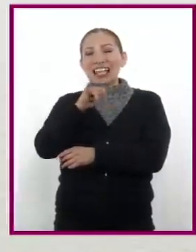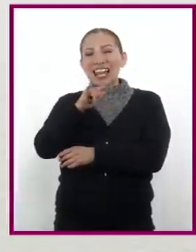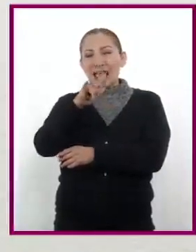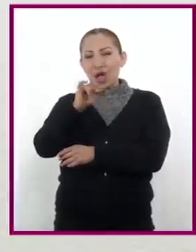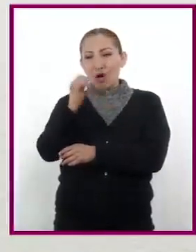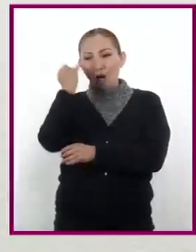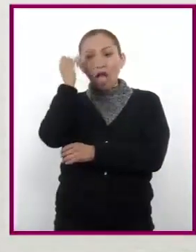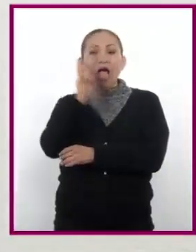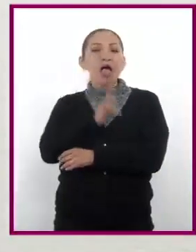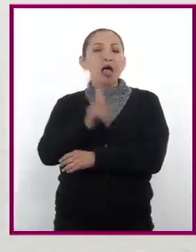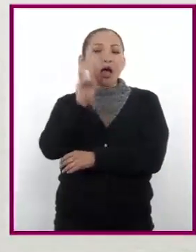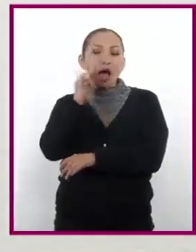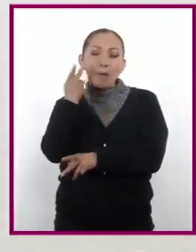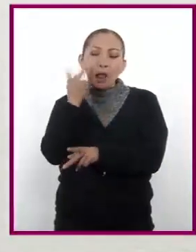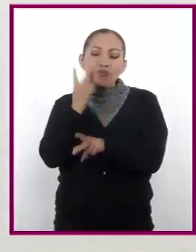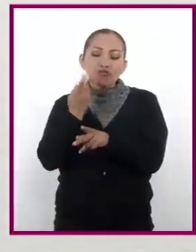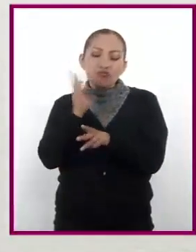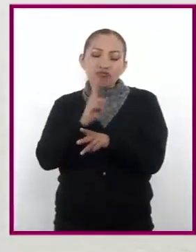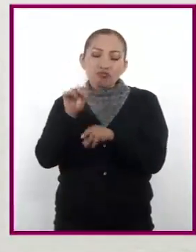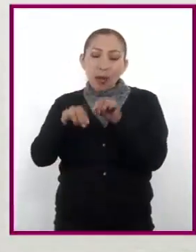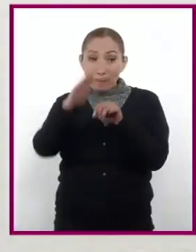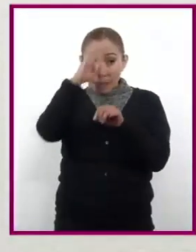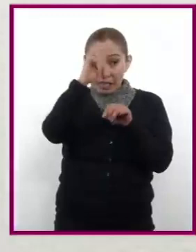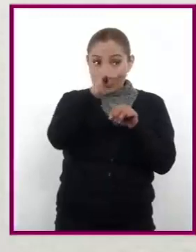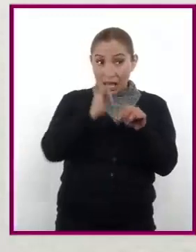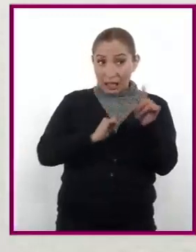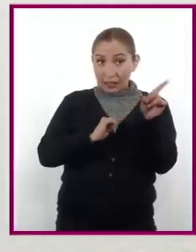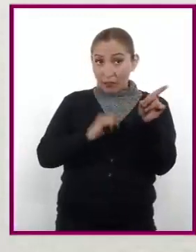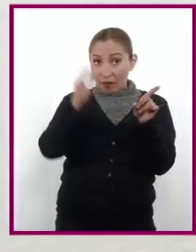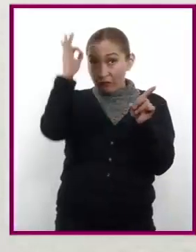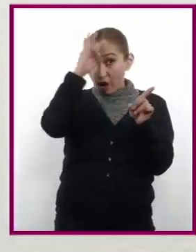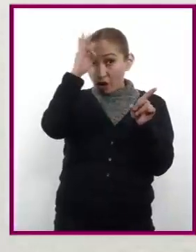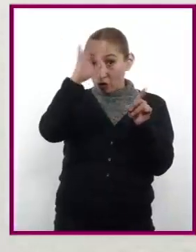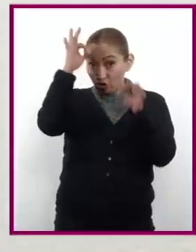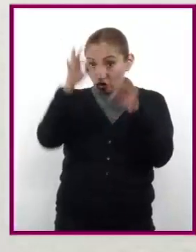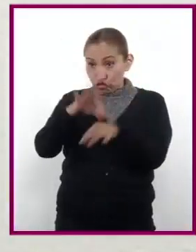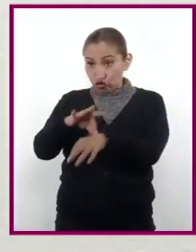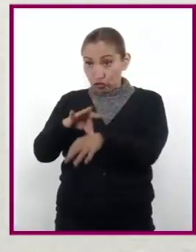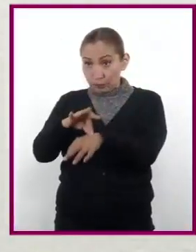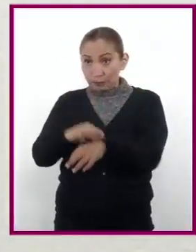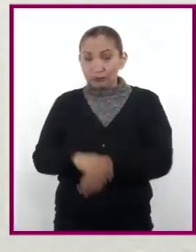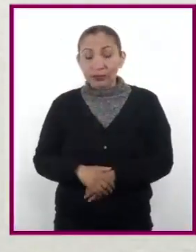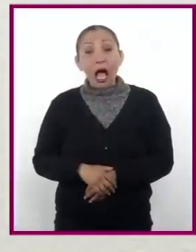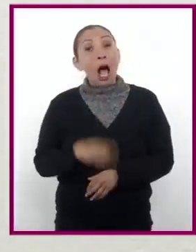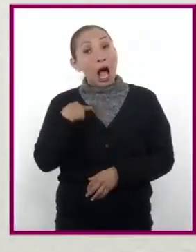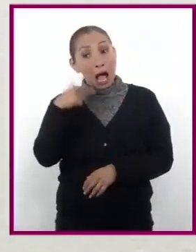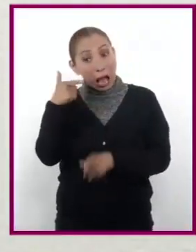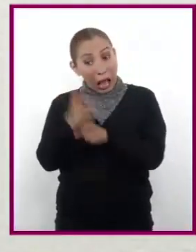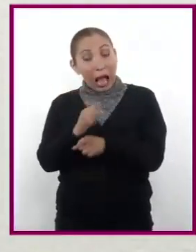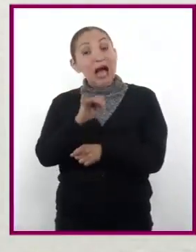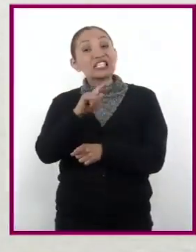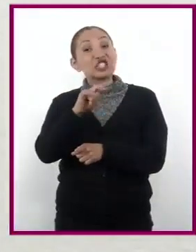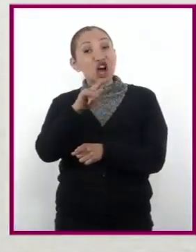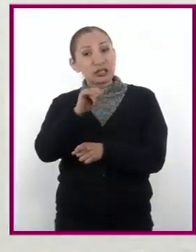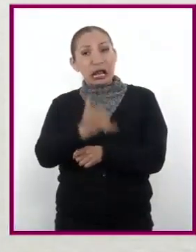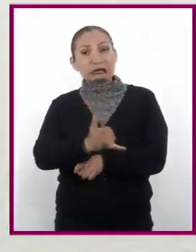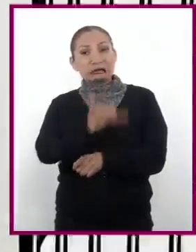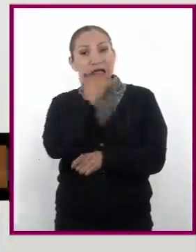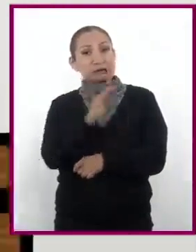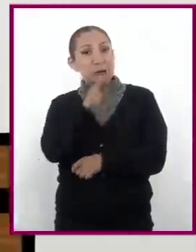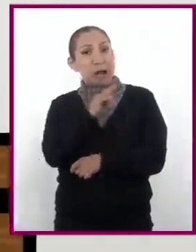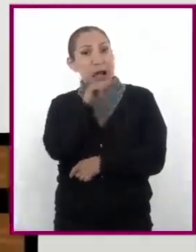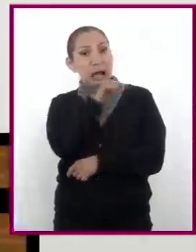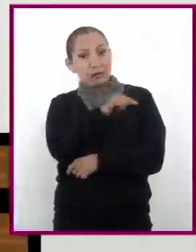a hacer experimentos para ver si lo que pensaban los antiguos filósofos era cierto. ¡Aristóteles estaba